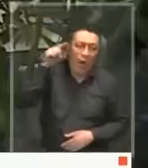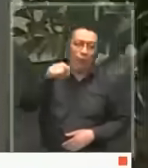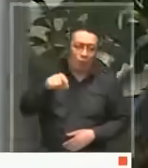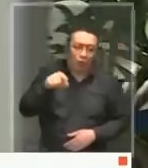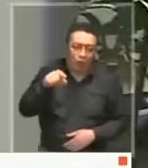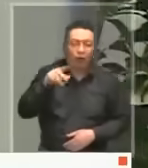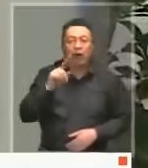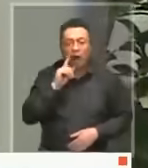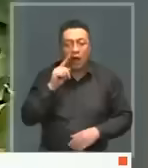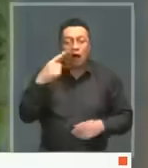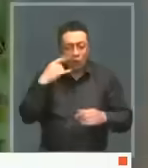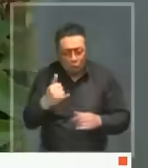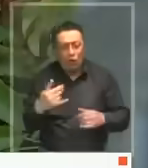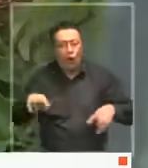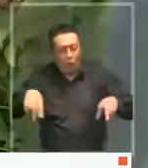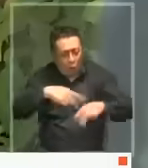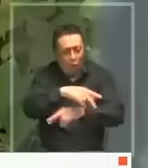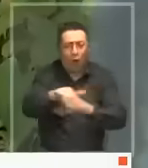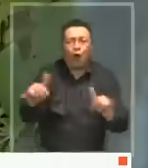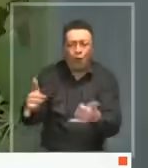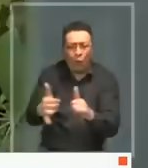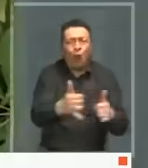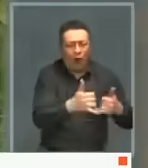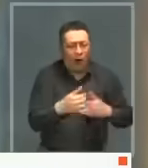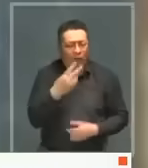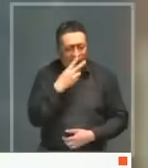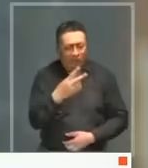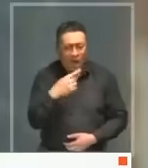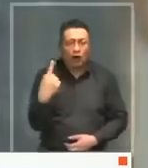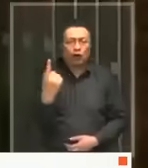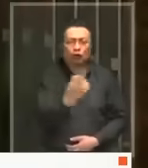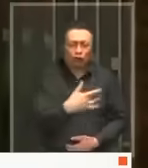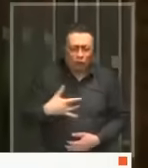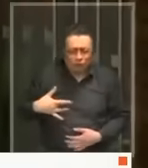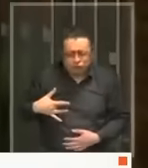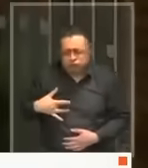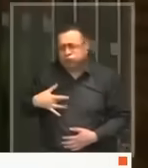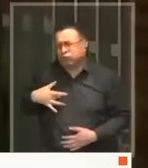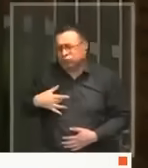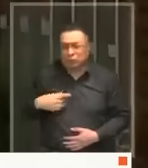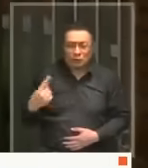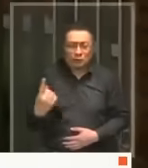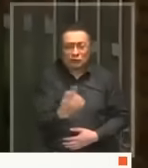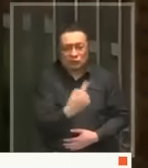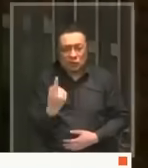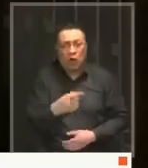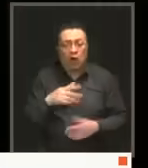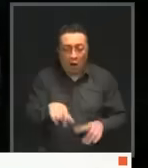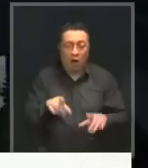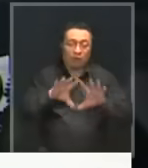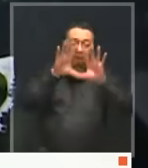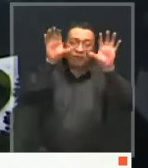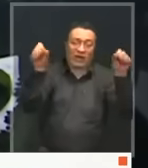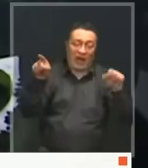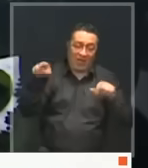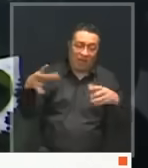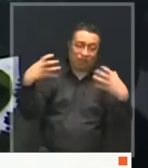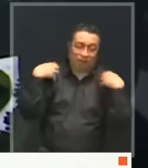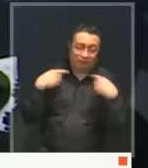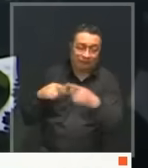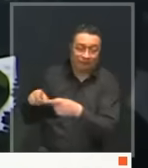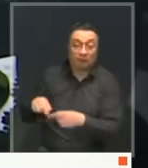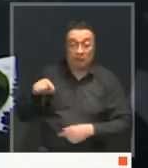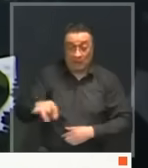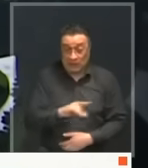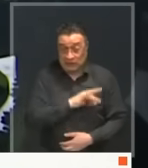las inmediaciones del edificio. Un hecho que no deja indiferente a nadie y que hoy está en manos de la Fiscalía Oriente. Se estima que en